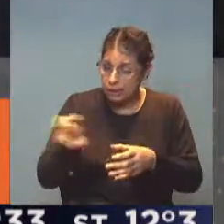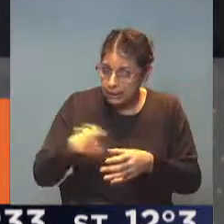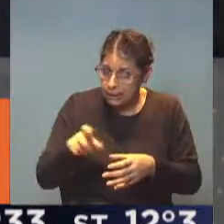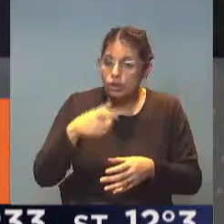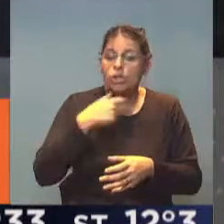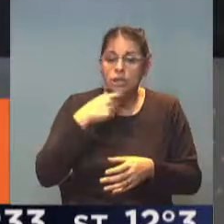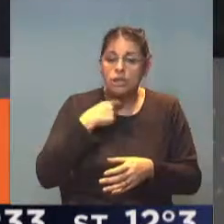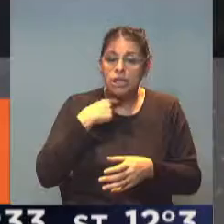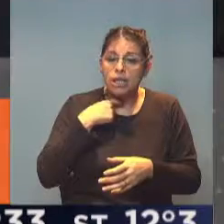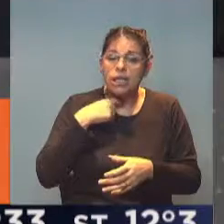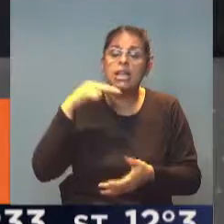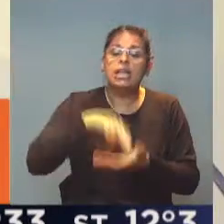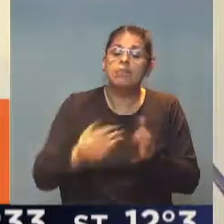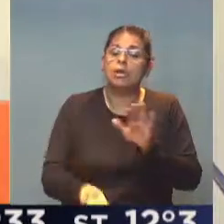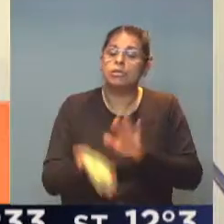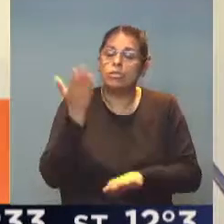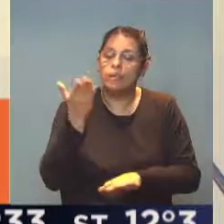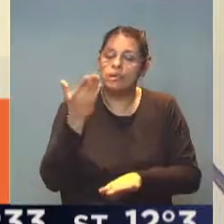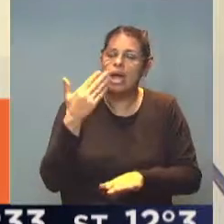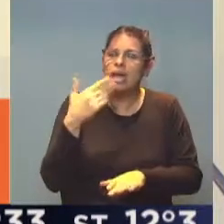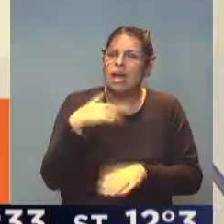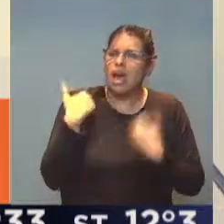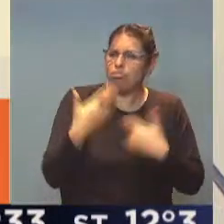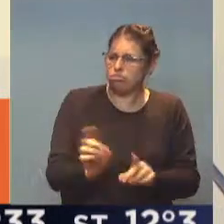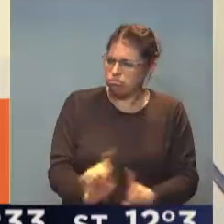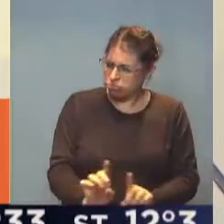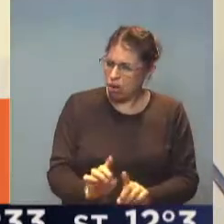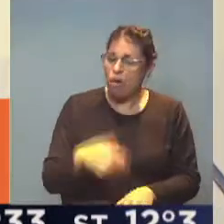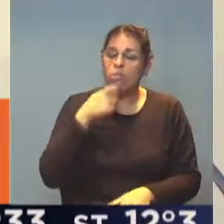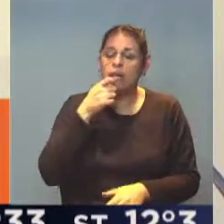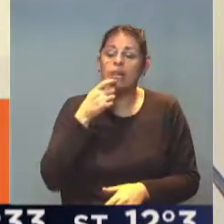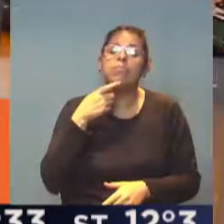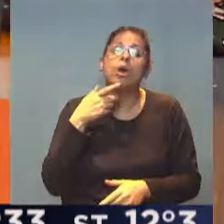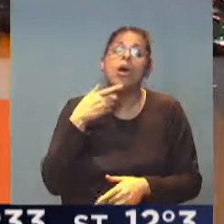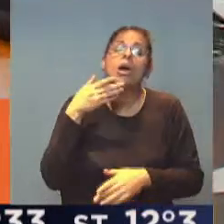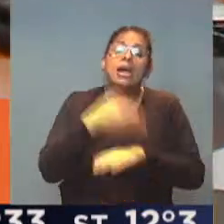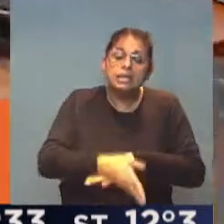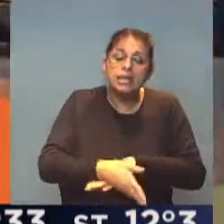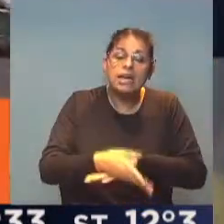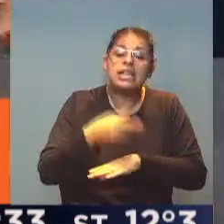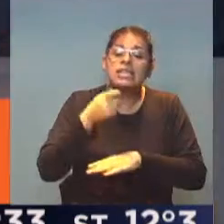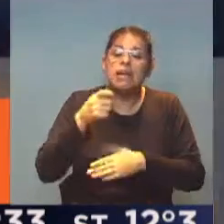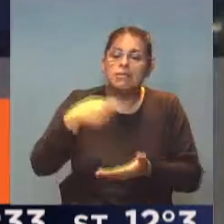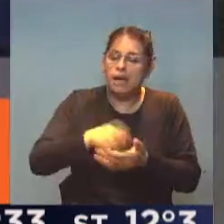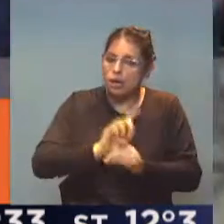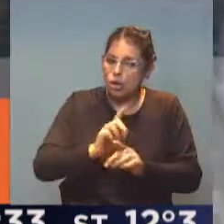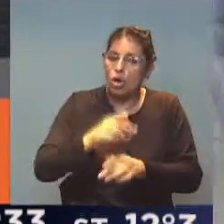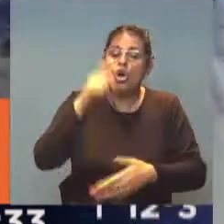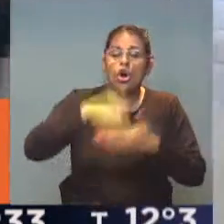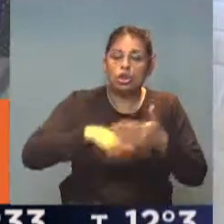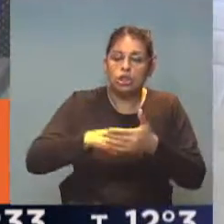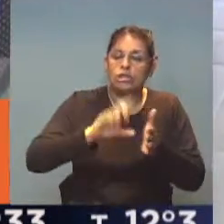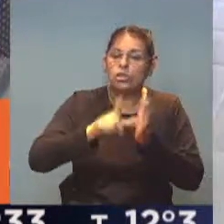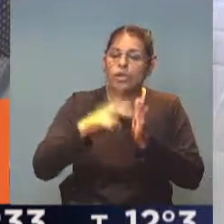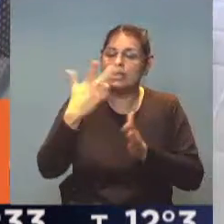un índice de aumento de alquileres que evite abusos, que no se pague llave el ingresar y que los contratos duren 3 años. El mismo